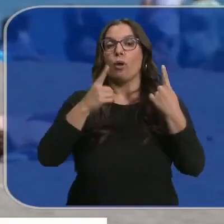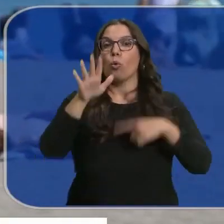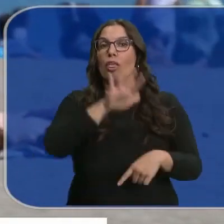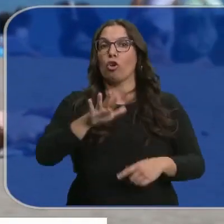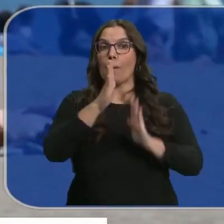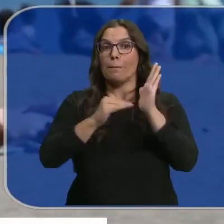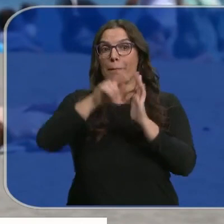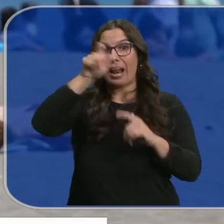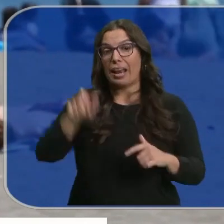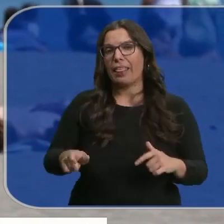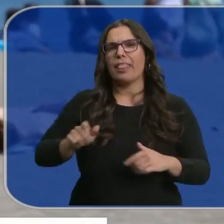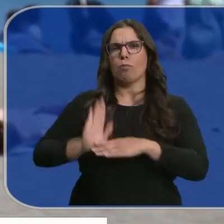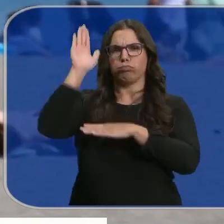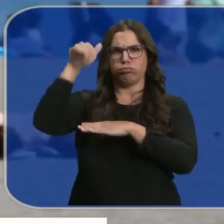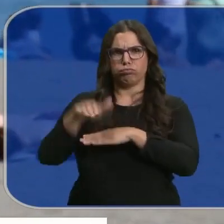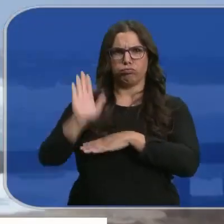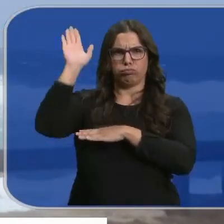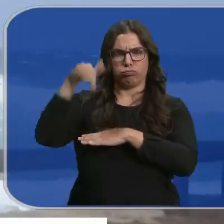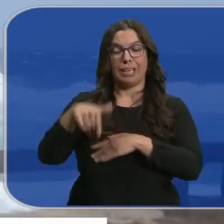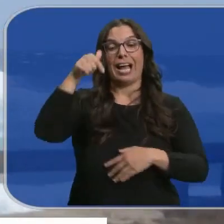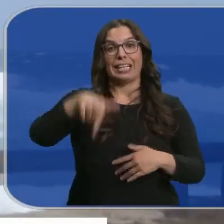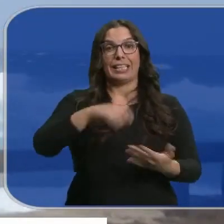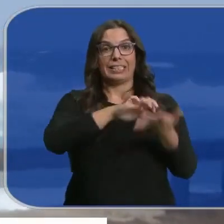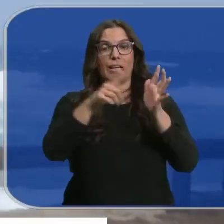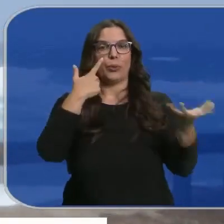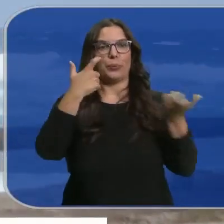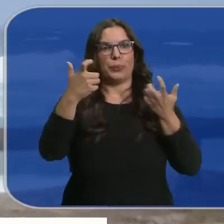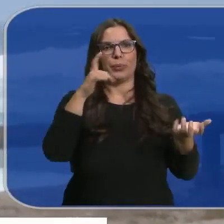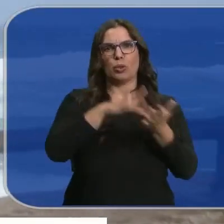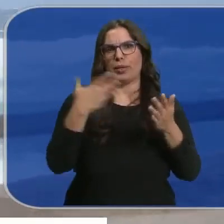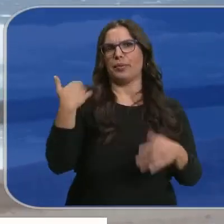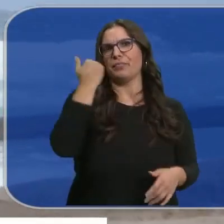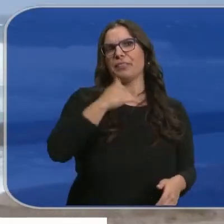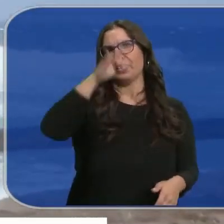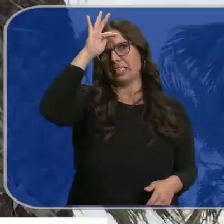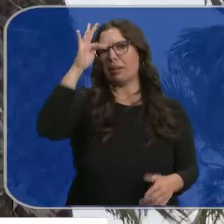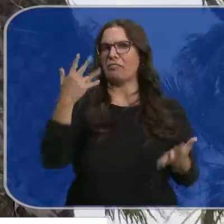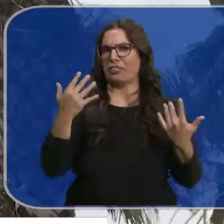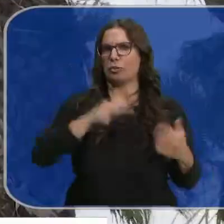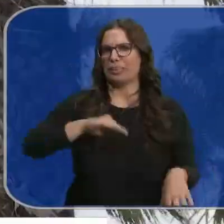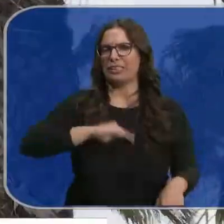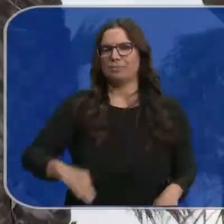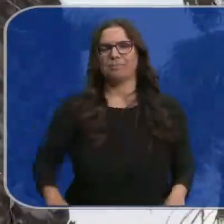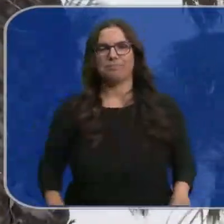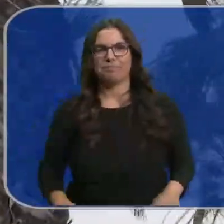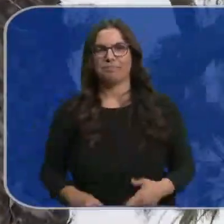puntos de la comunidad valenciana. En Castilla y León lo hemos notado y nos ha dejado un fin de semana bastante fresco.